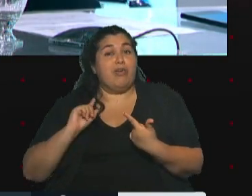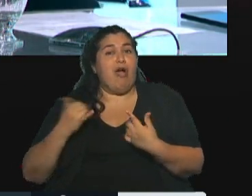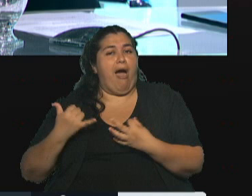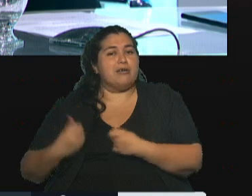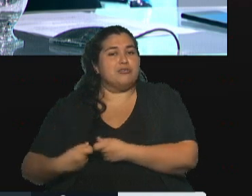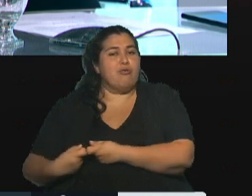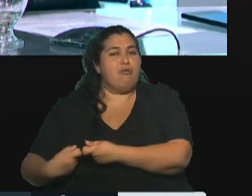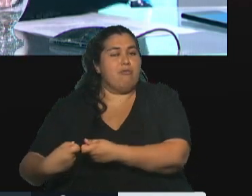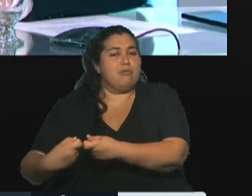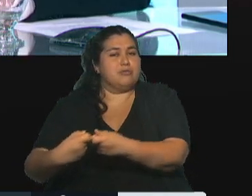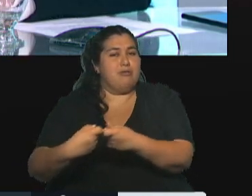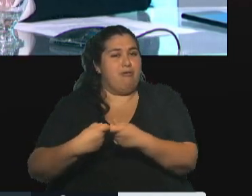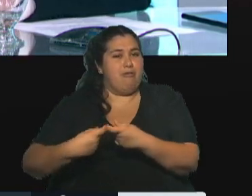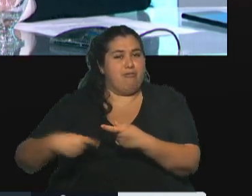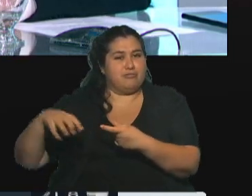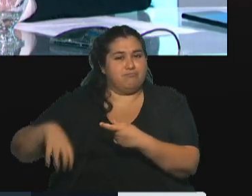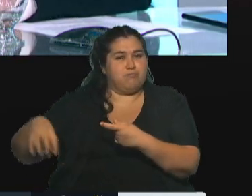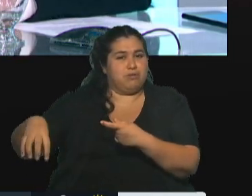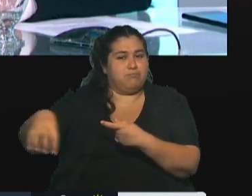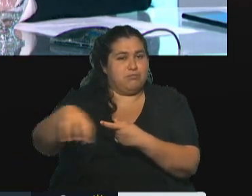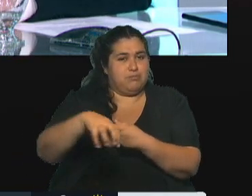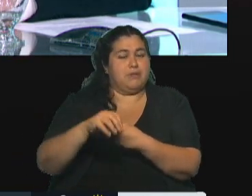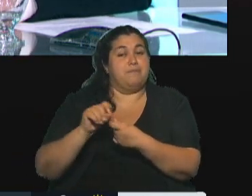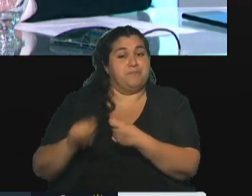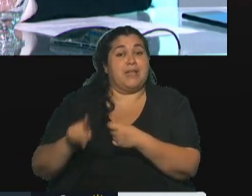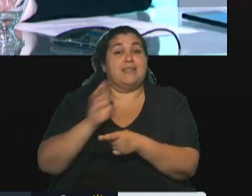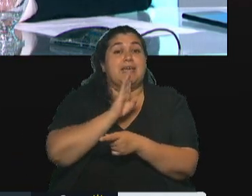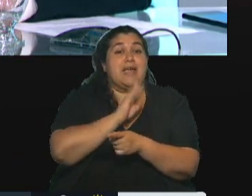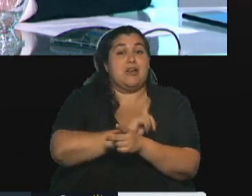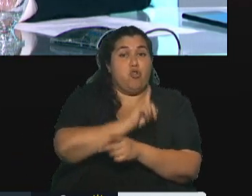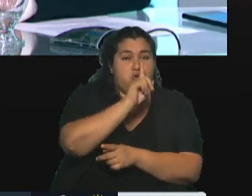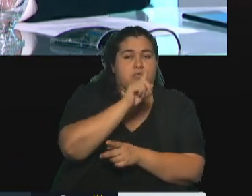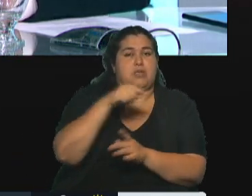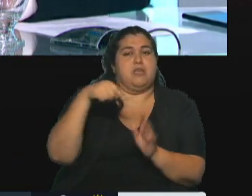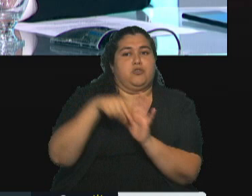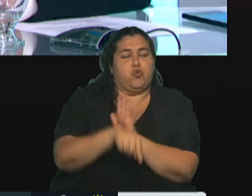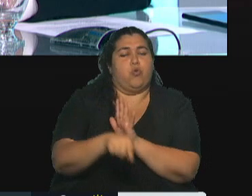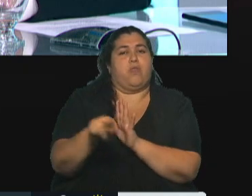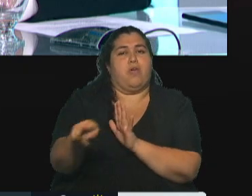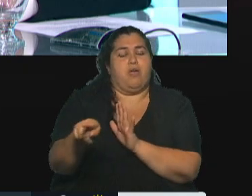acciones, como lo vimos en el norte de Israel y en el sur